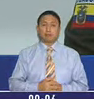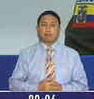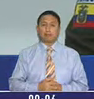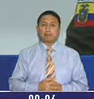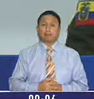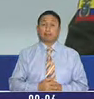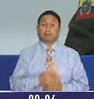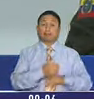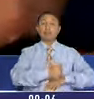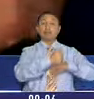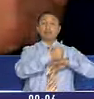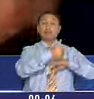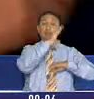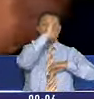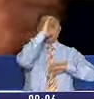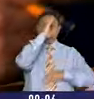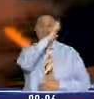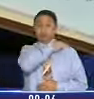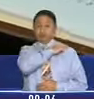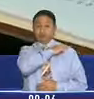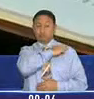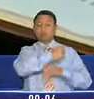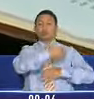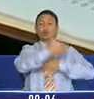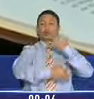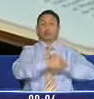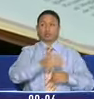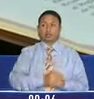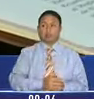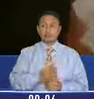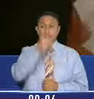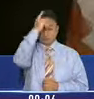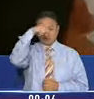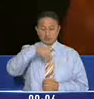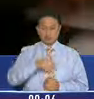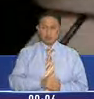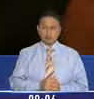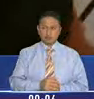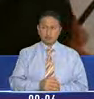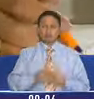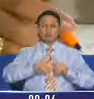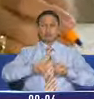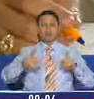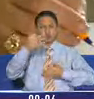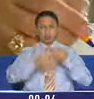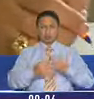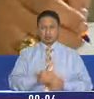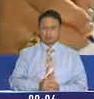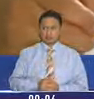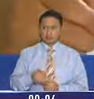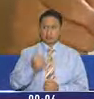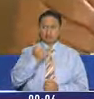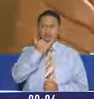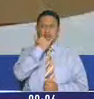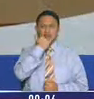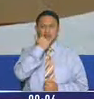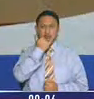Para el comandante general, los jueces han proporcionado sentencias alejadas del marco de la justicia y de los